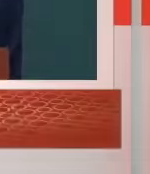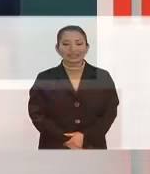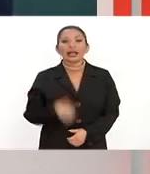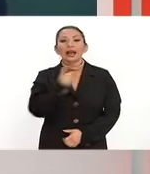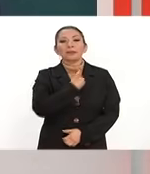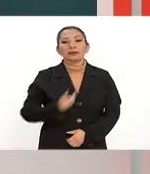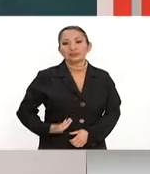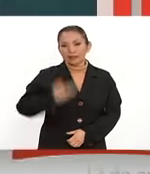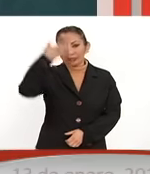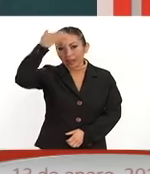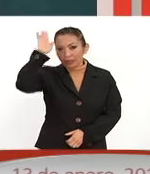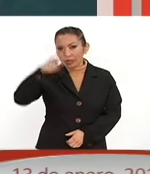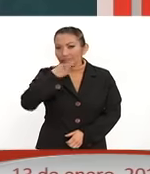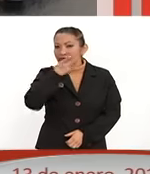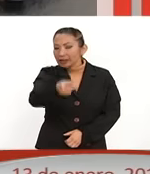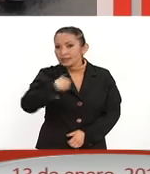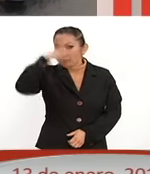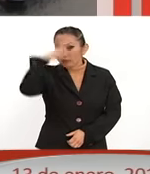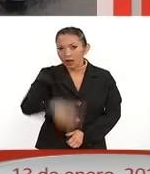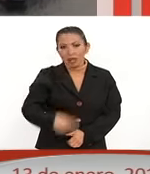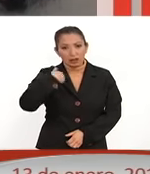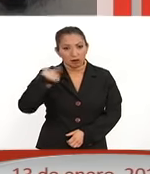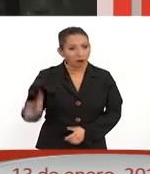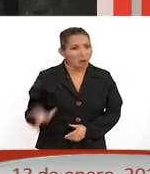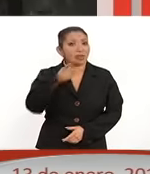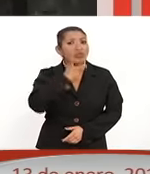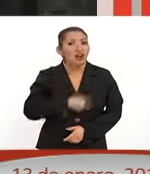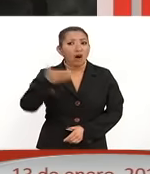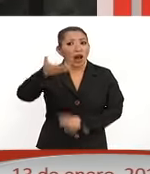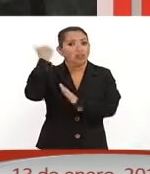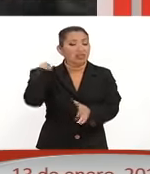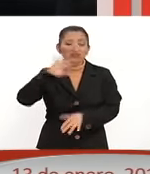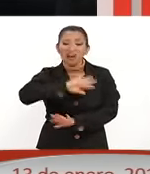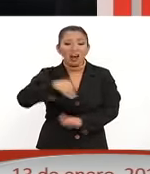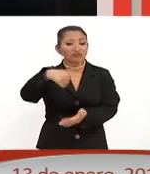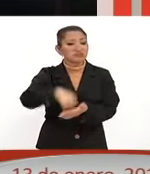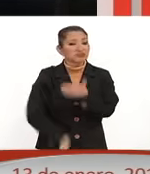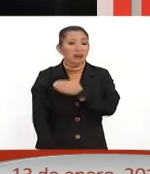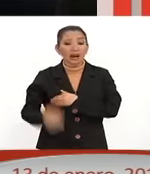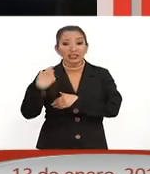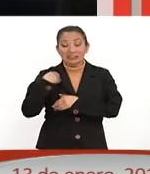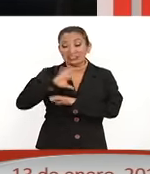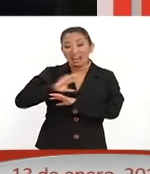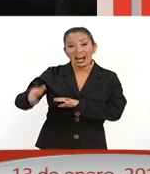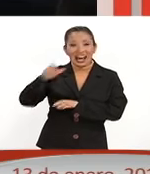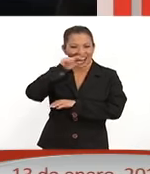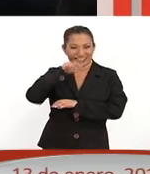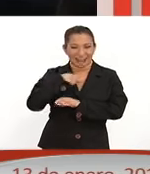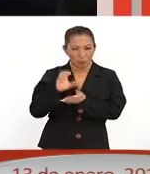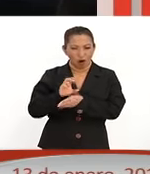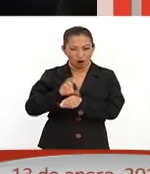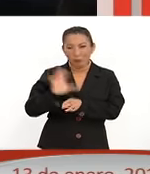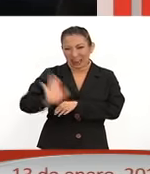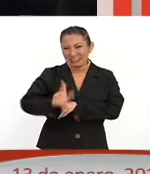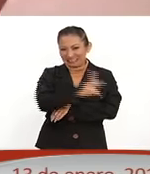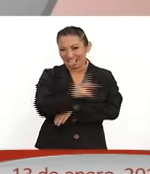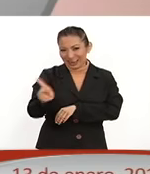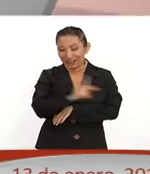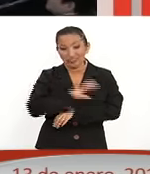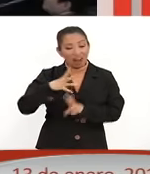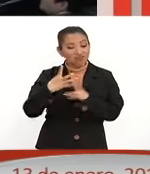El presidente Enrique Peña Nieto afirma que México dejó de producir petróleo como antes. La gallina de los huevos de oro se nos fue secando, se nos fue